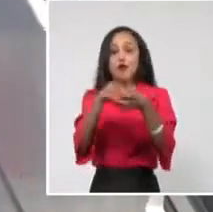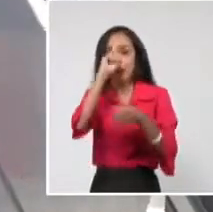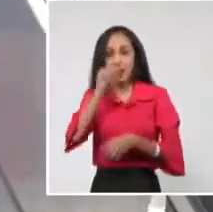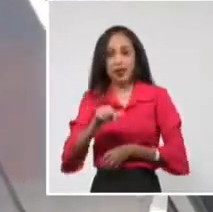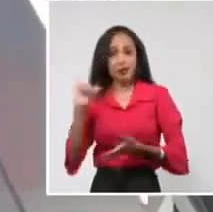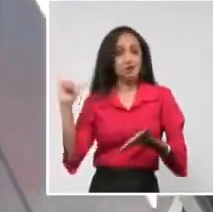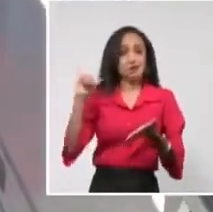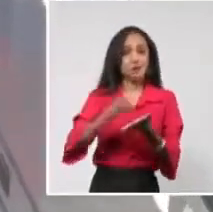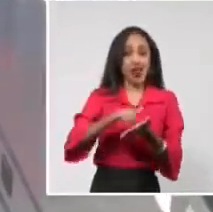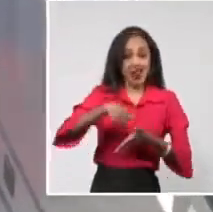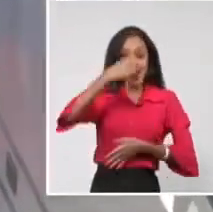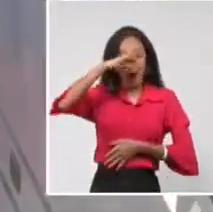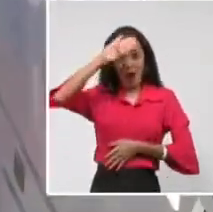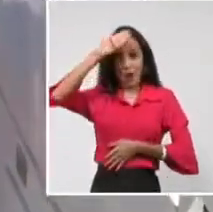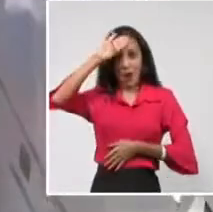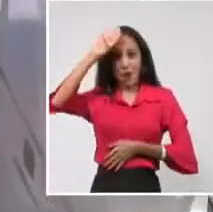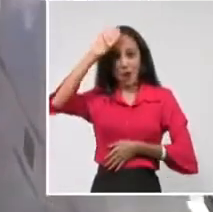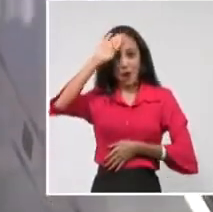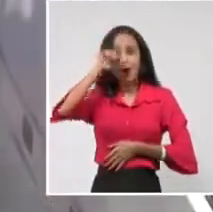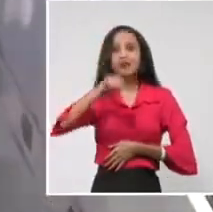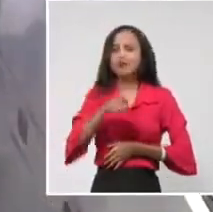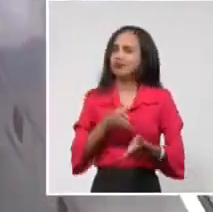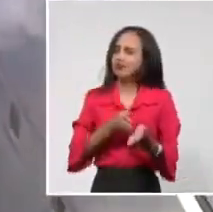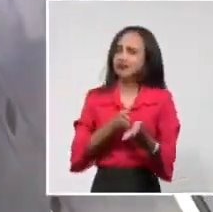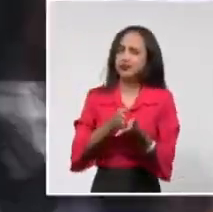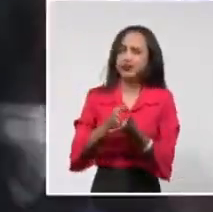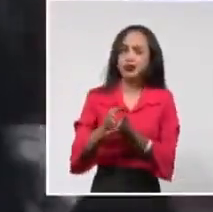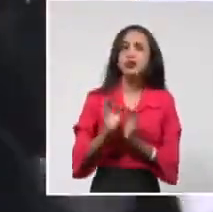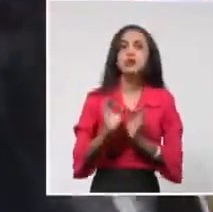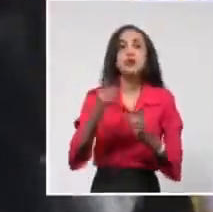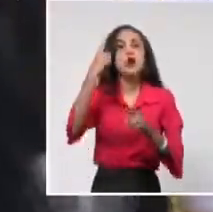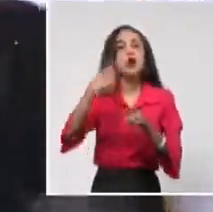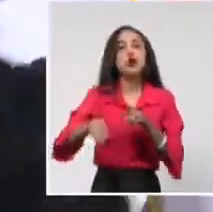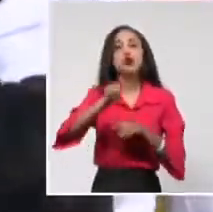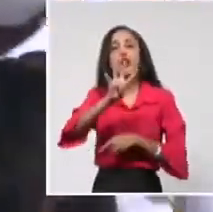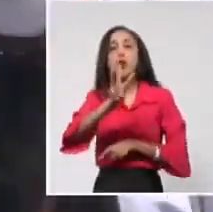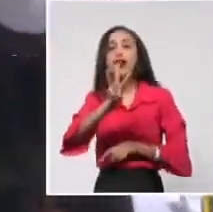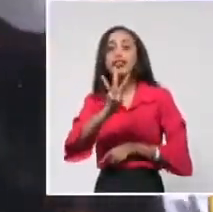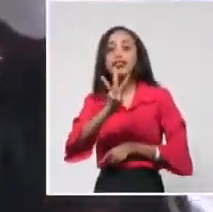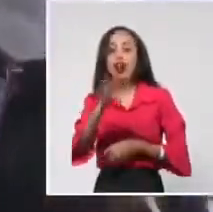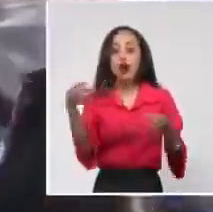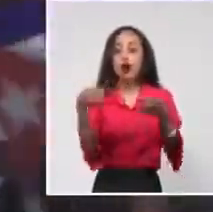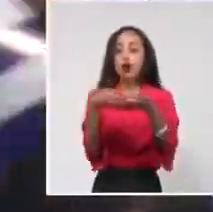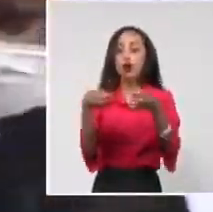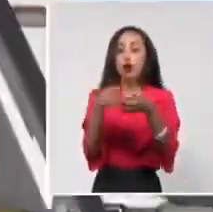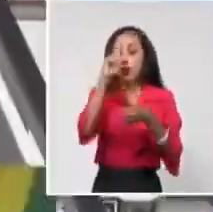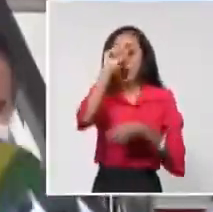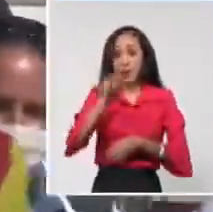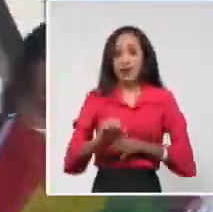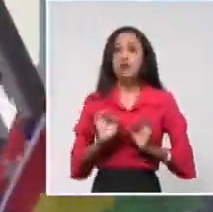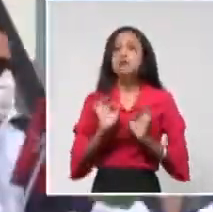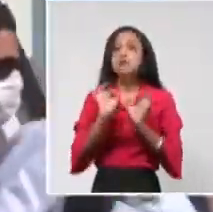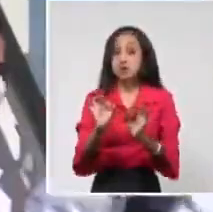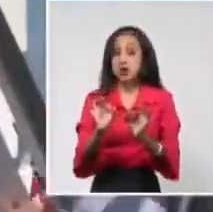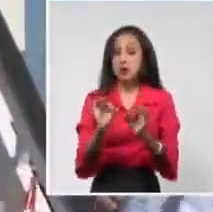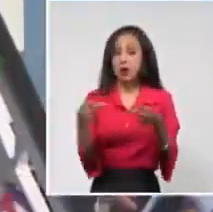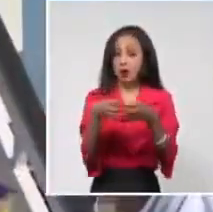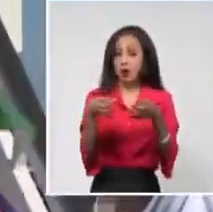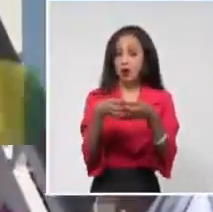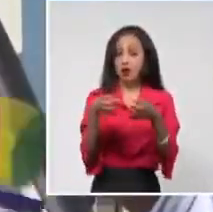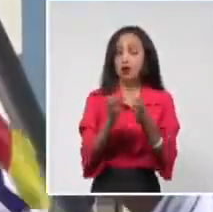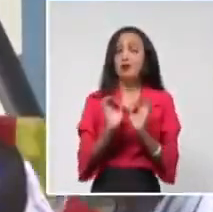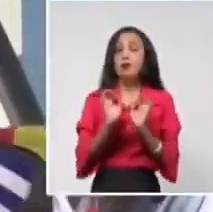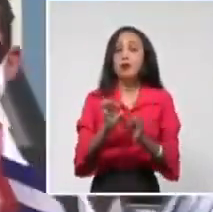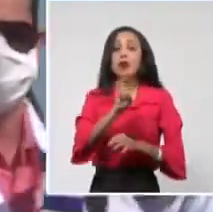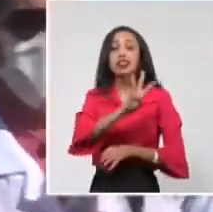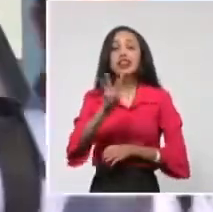Guinea-Conakry no es la excepción. Se mantienen otros 43 colectivos del contingente Henry Reef en